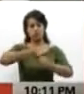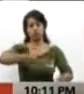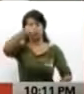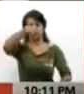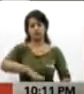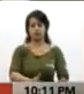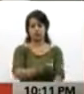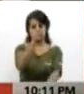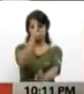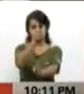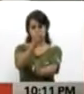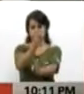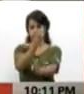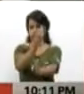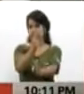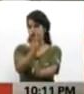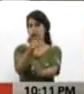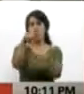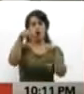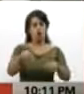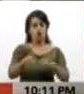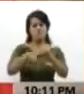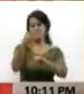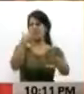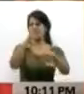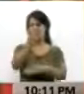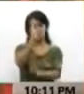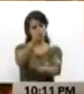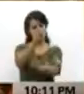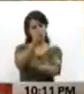mañana y siempre, José Vicente Rangel.